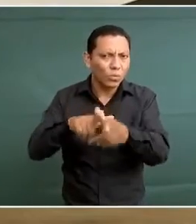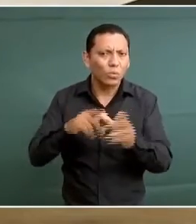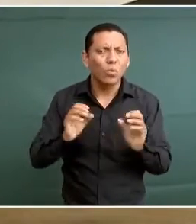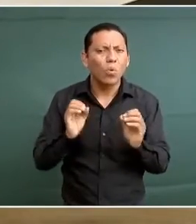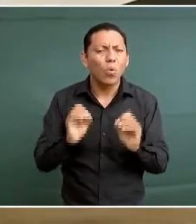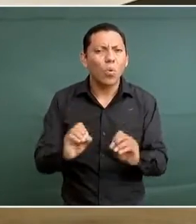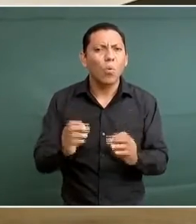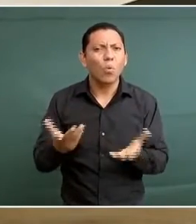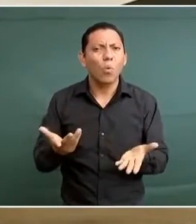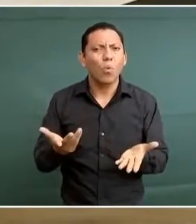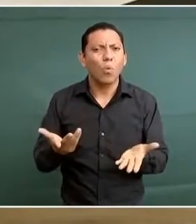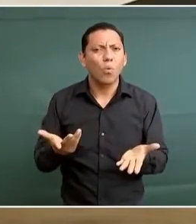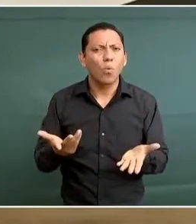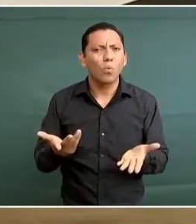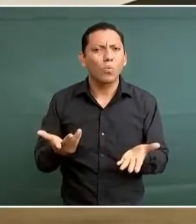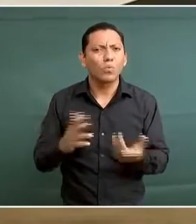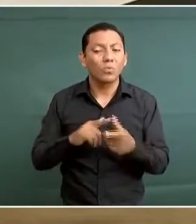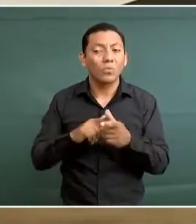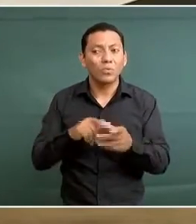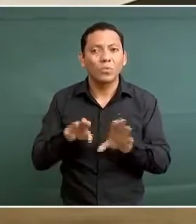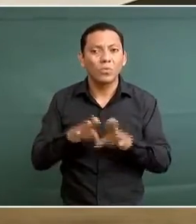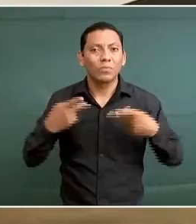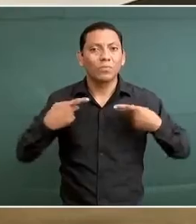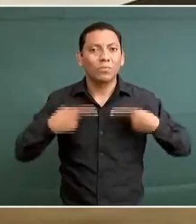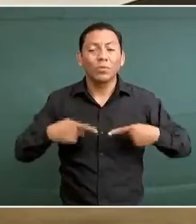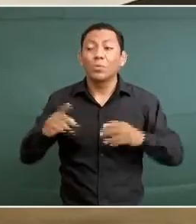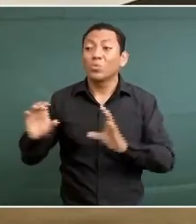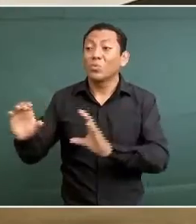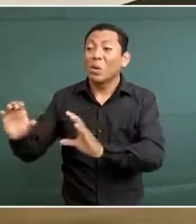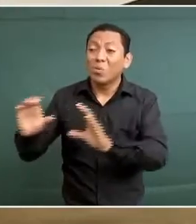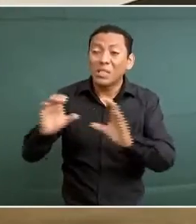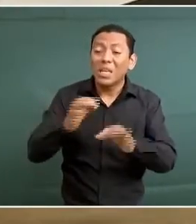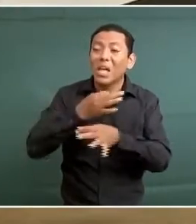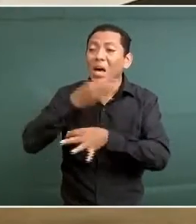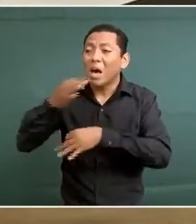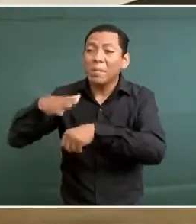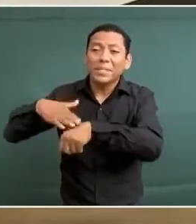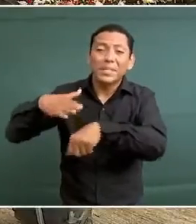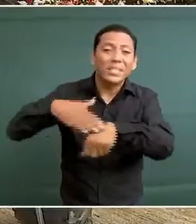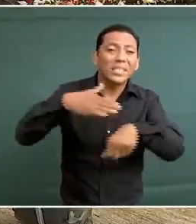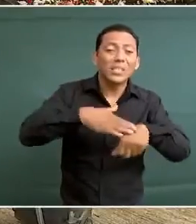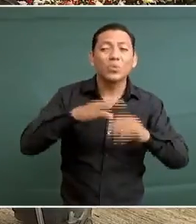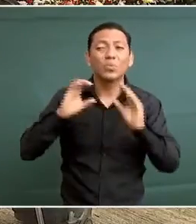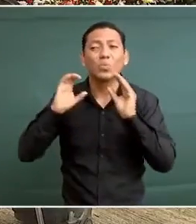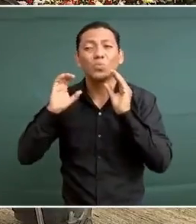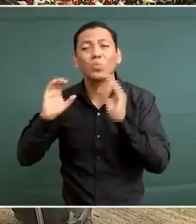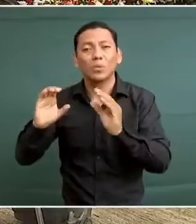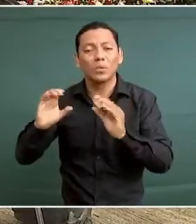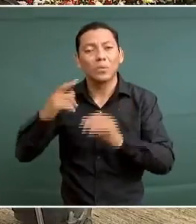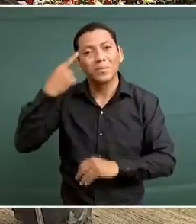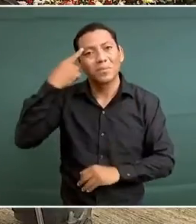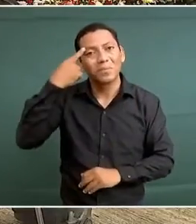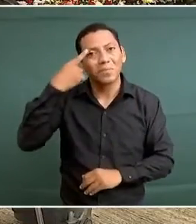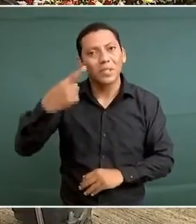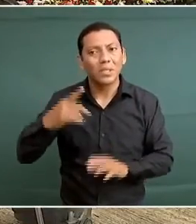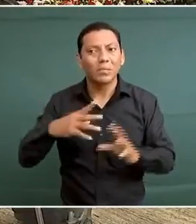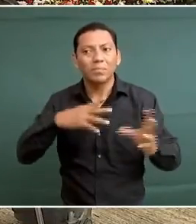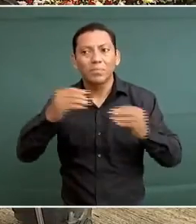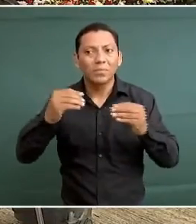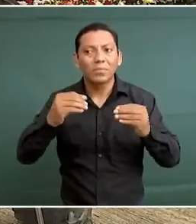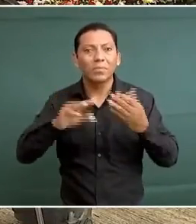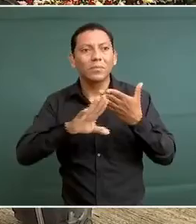tratar de seguir insistiendo a la gente que se cuide y que tome medidas para evitar que esto